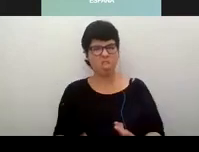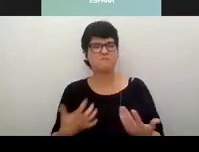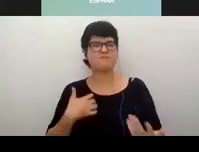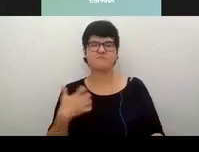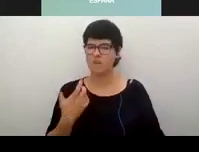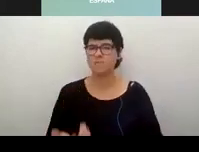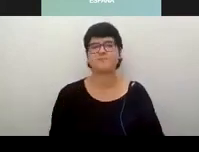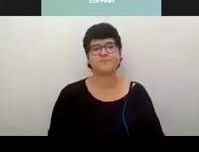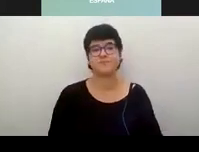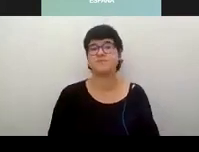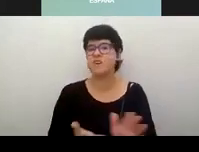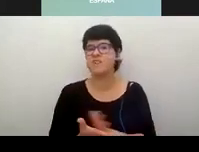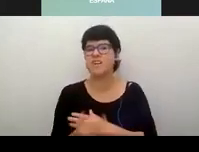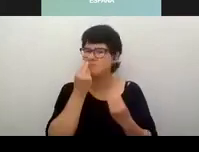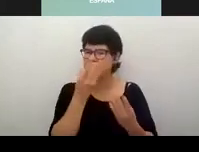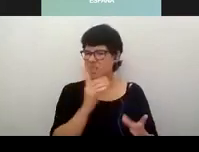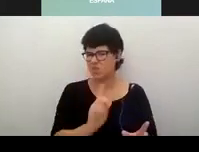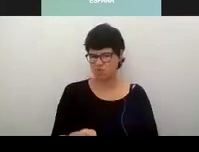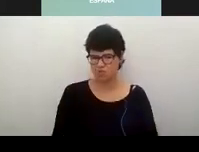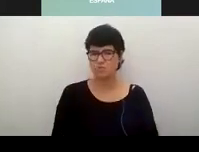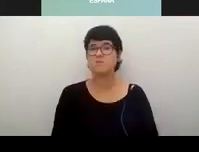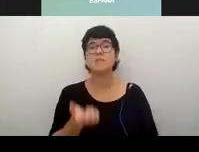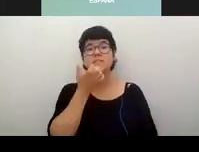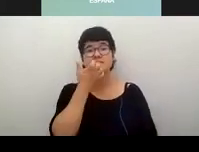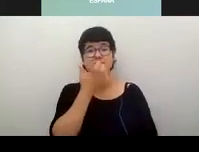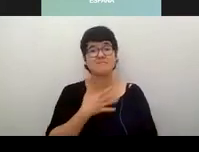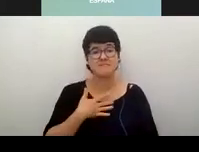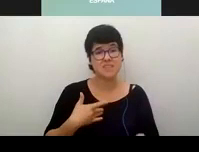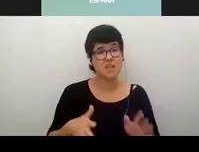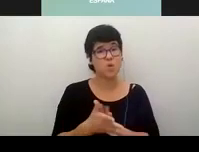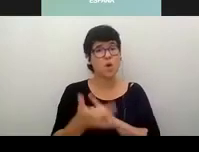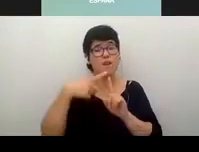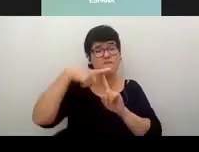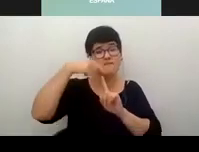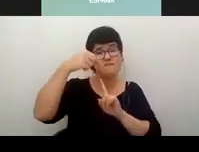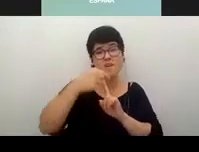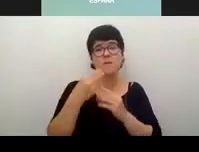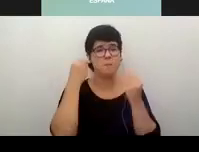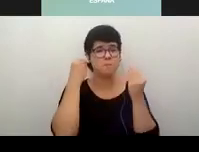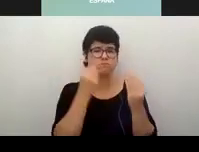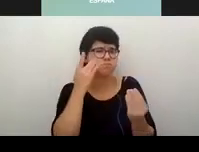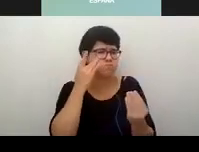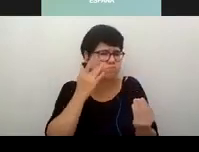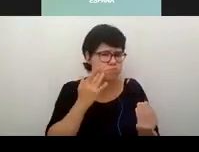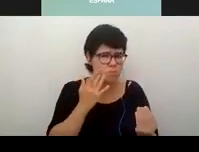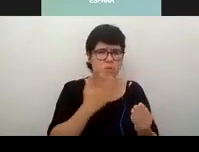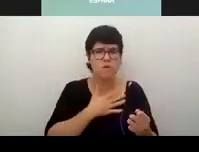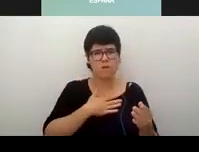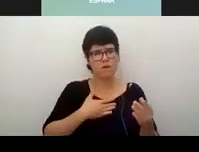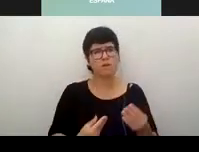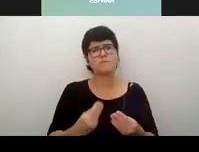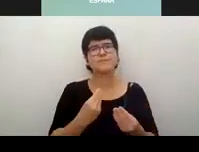tanto, no es adecuado. Pero pensad que si queréis fibra pura, si queréis hacer un intensivo de fibra, si pensáis